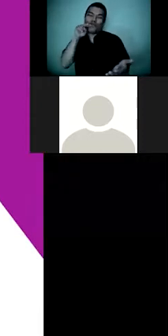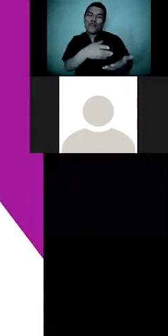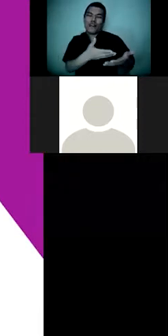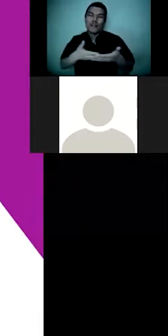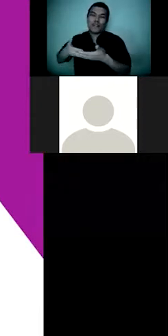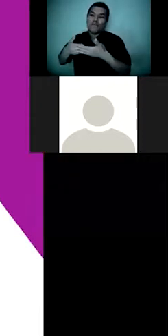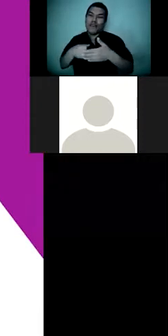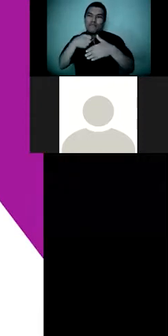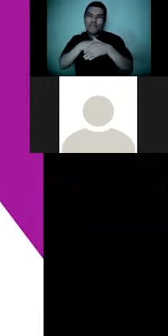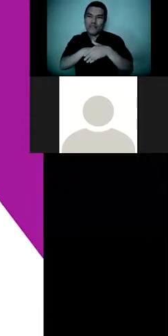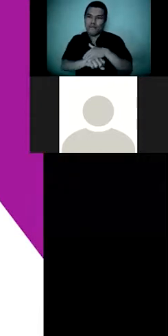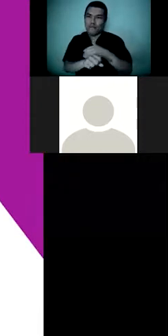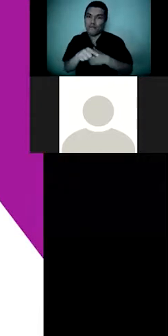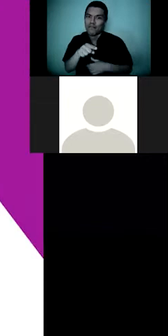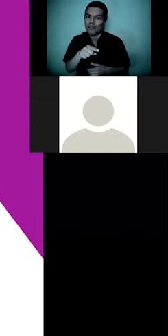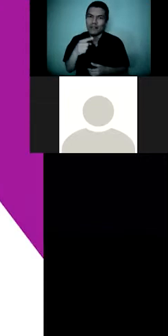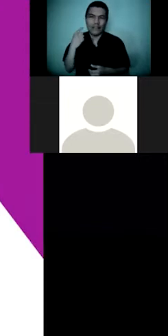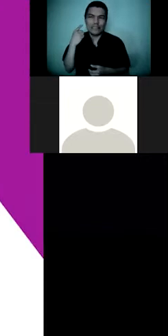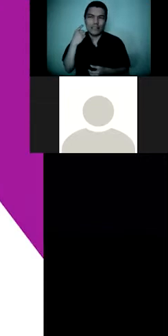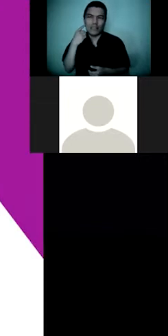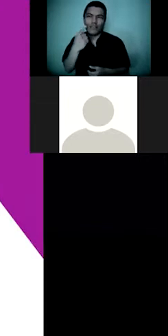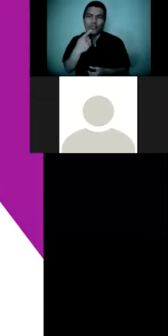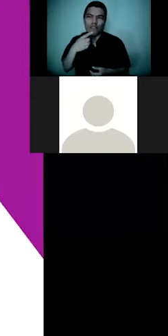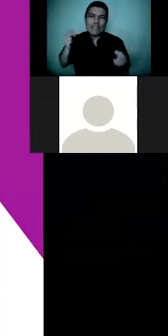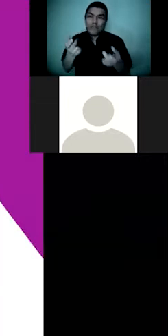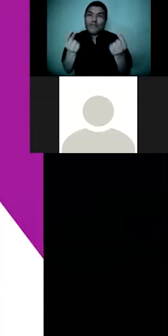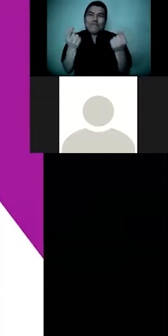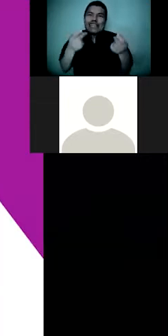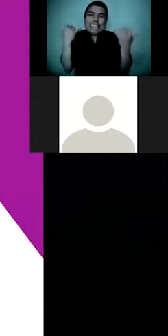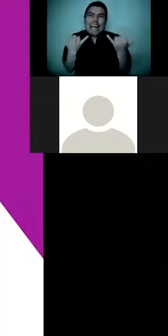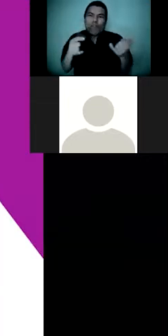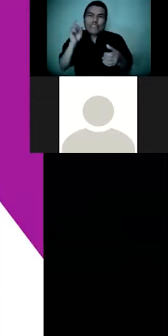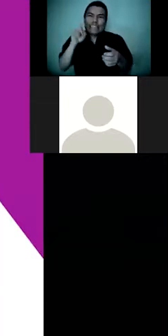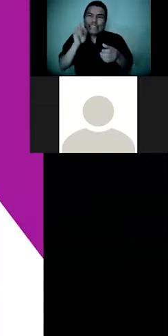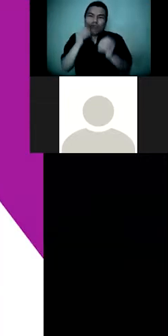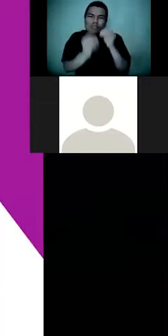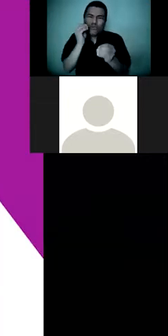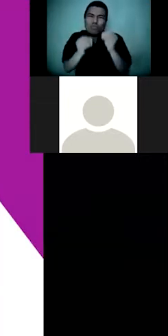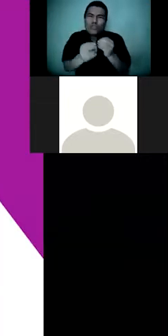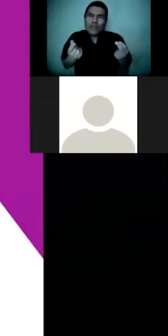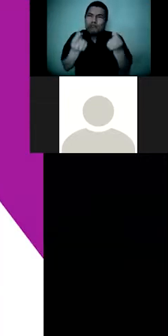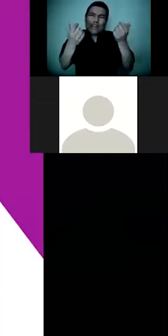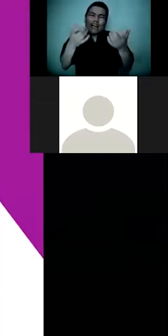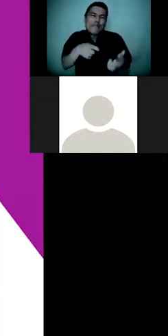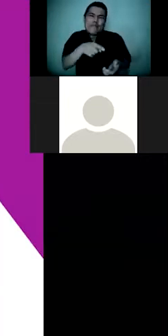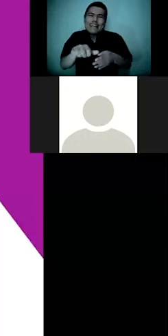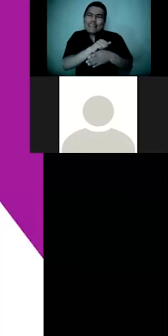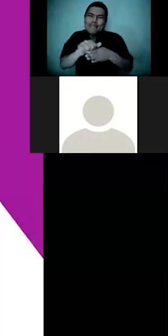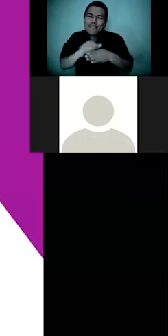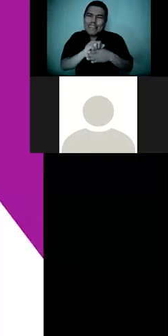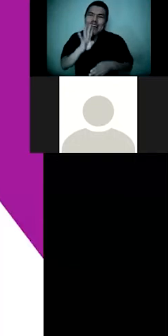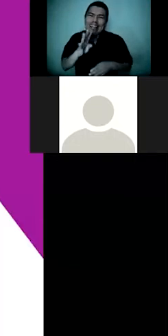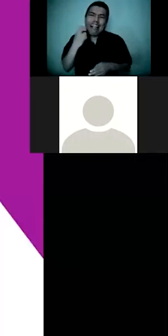Es un doctor que ve a una bebé que ha nacido sorda y que rápido, y le he dicho, no,